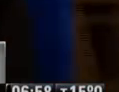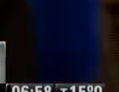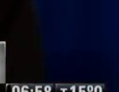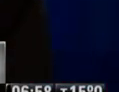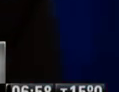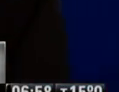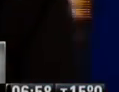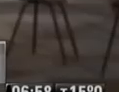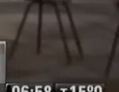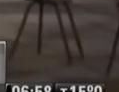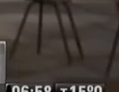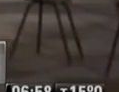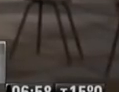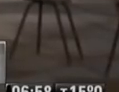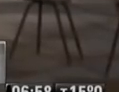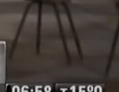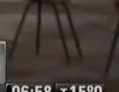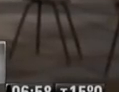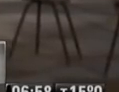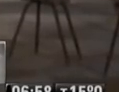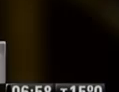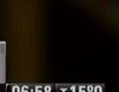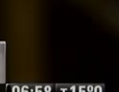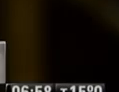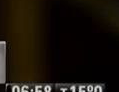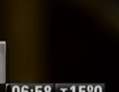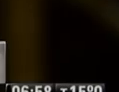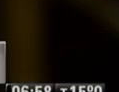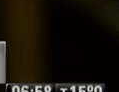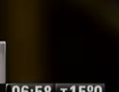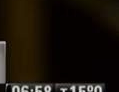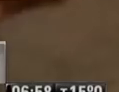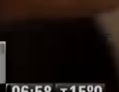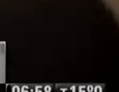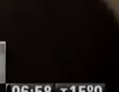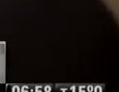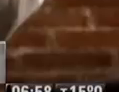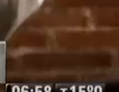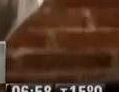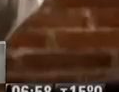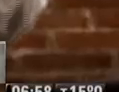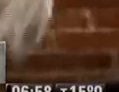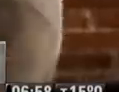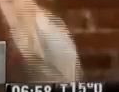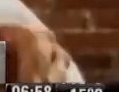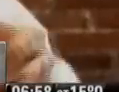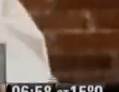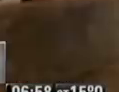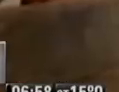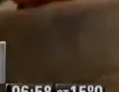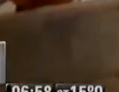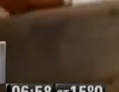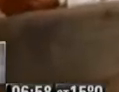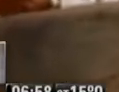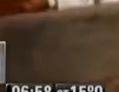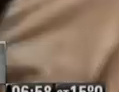en todo expectante, tan bella, creciente, altiva, elegante. Quiero decir que no me voy